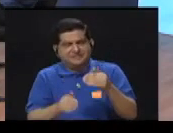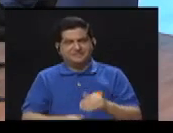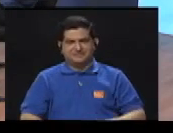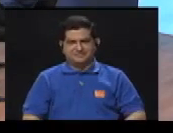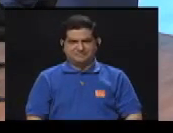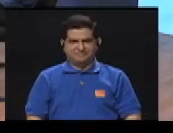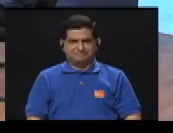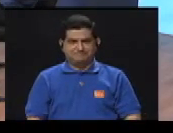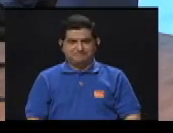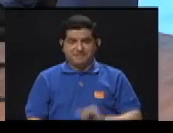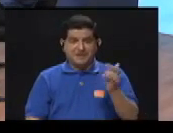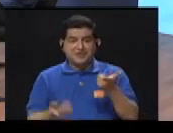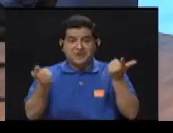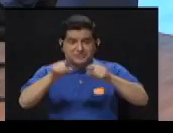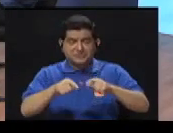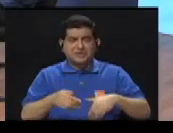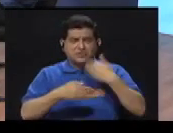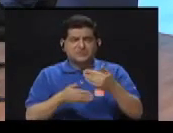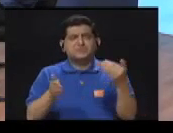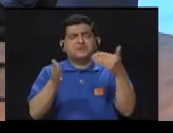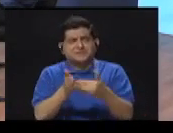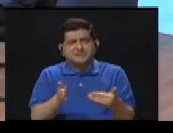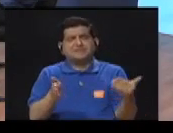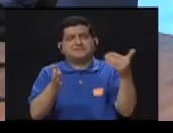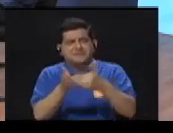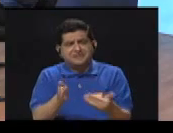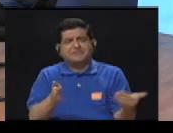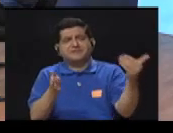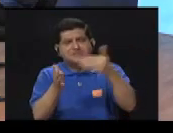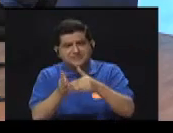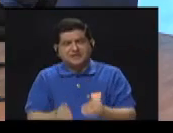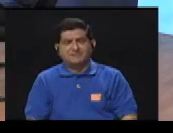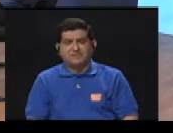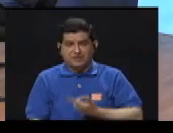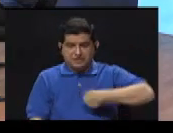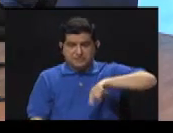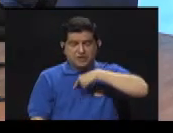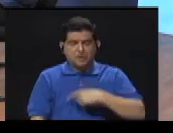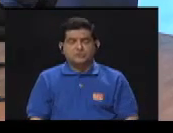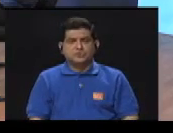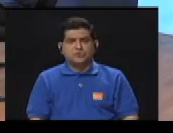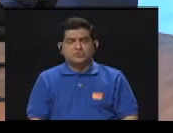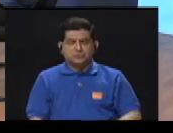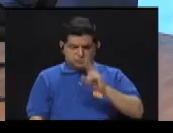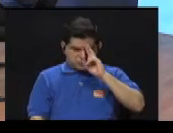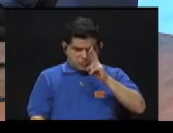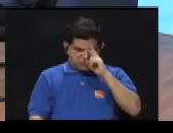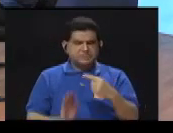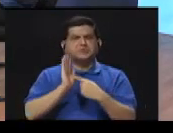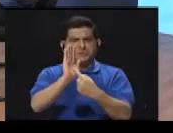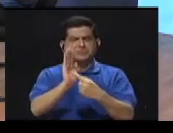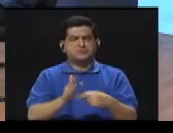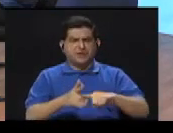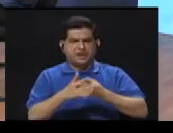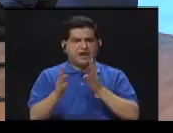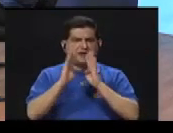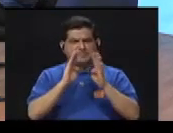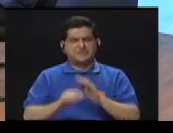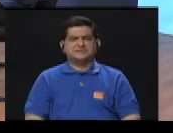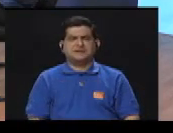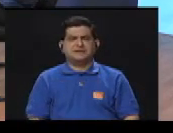Y bueno... Pasó lo mismo, digamos, después de insistir y nosotros adoptar una posición de respeto, digamos, de una vez que empezaban a